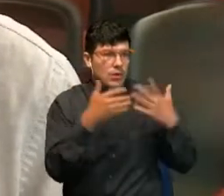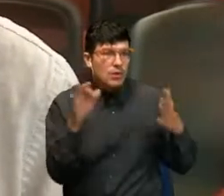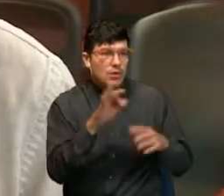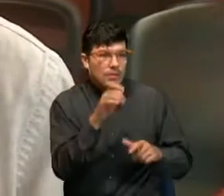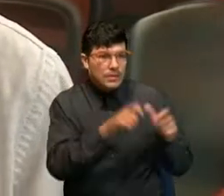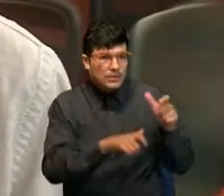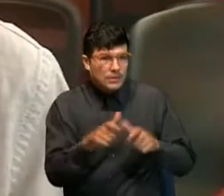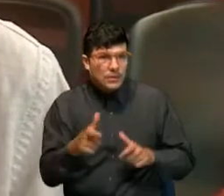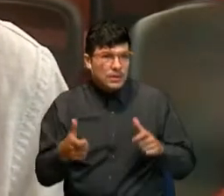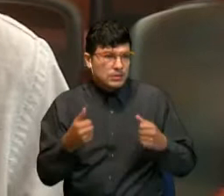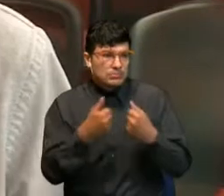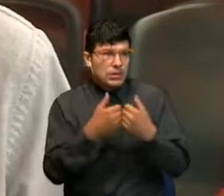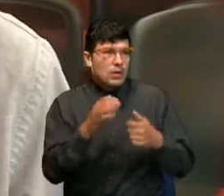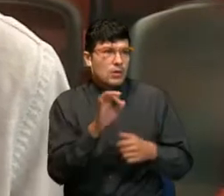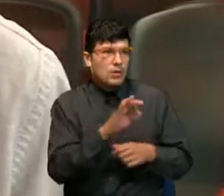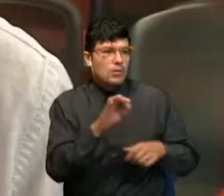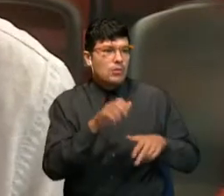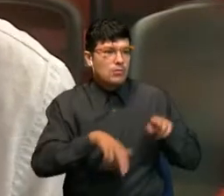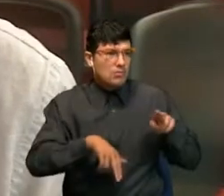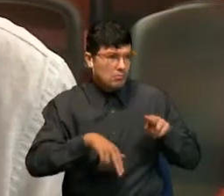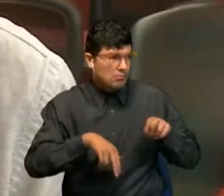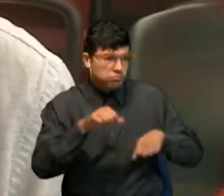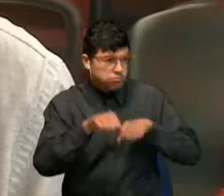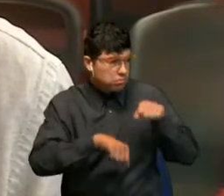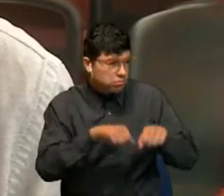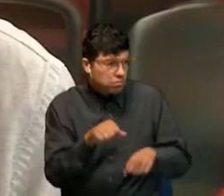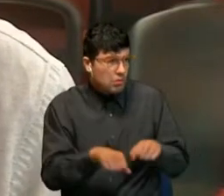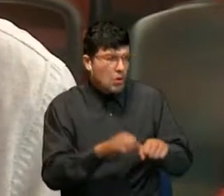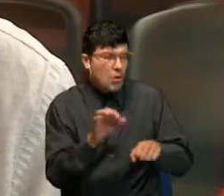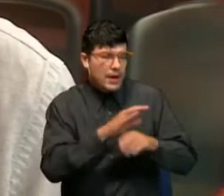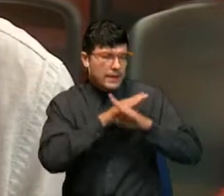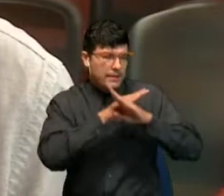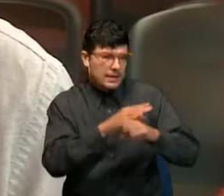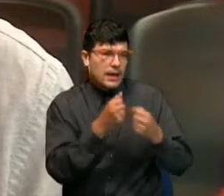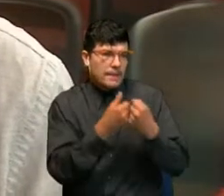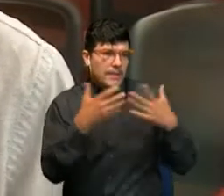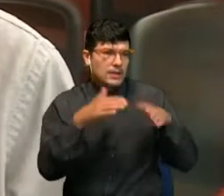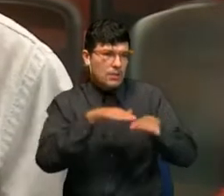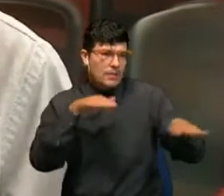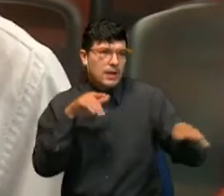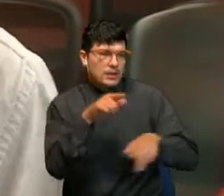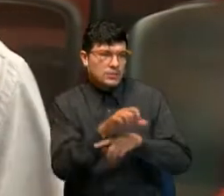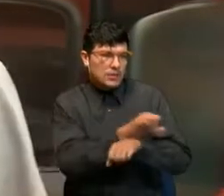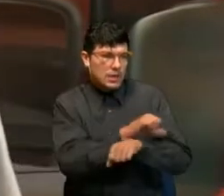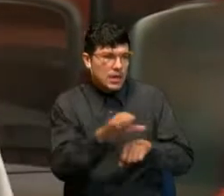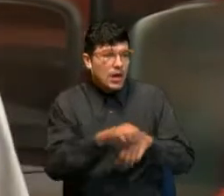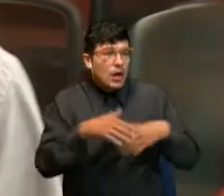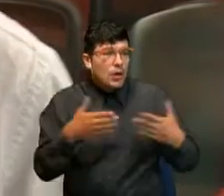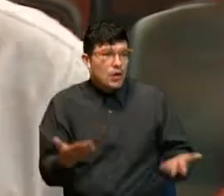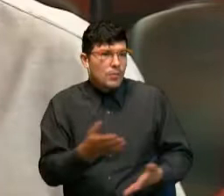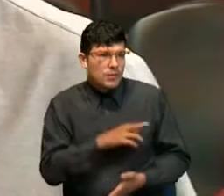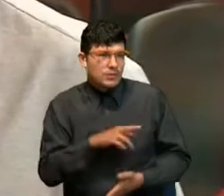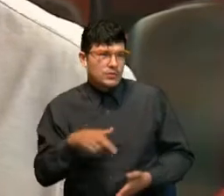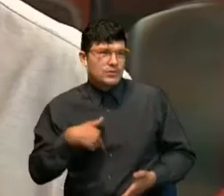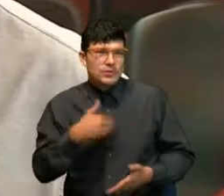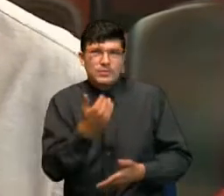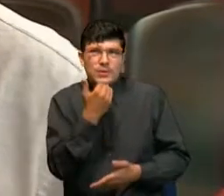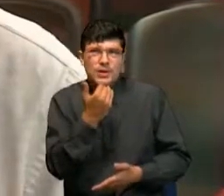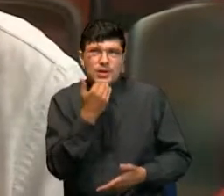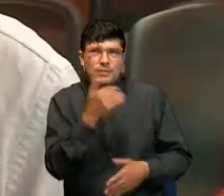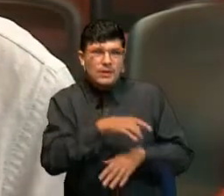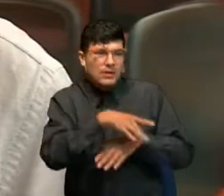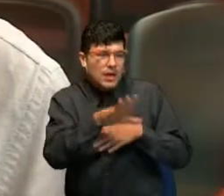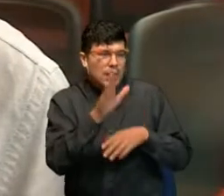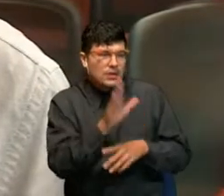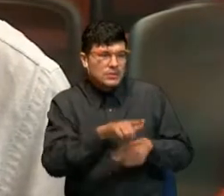o accidentes de ciclistas y mitigar además el impacto en la congestión vehicular como podríamos carlos nosotros por ejemplo dejaron